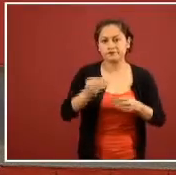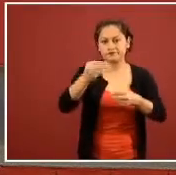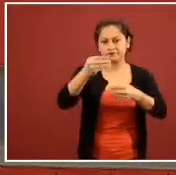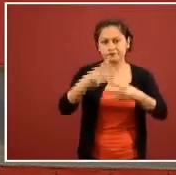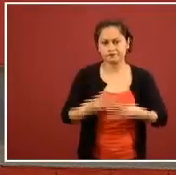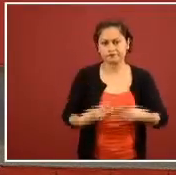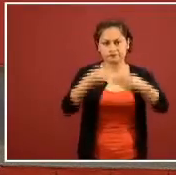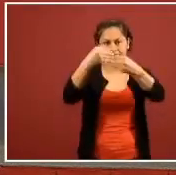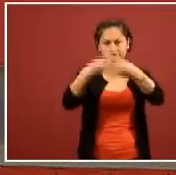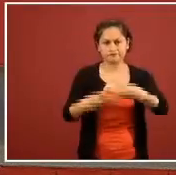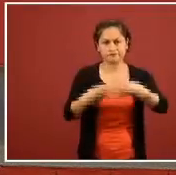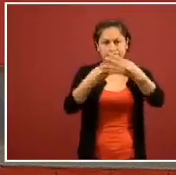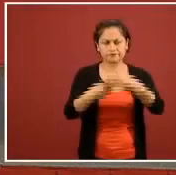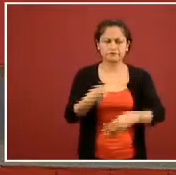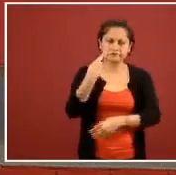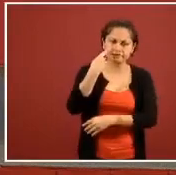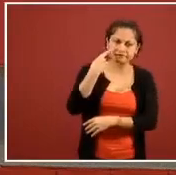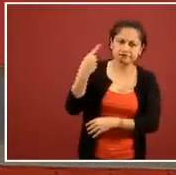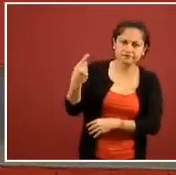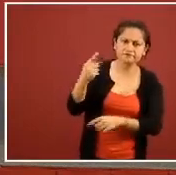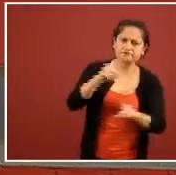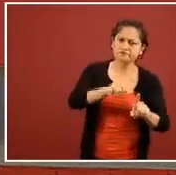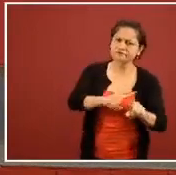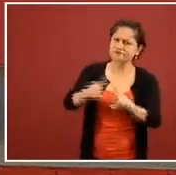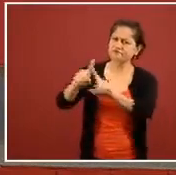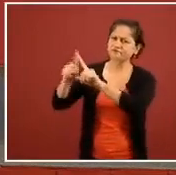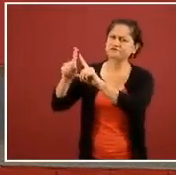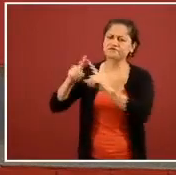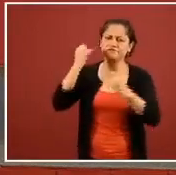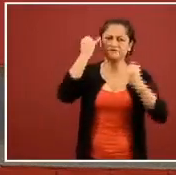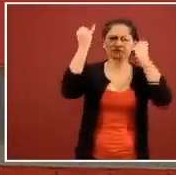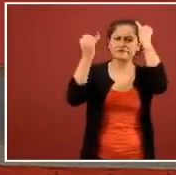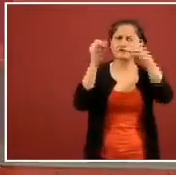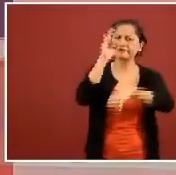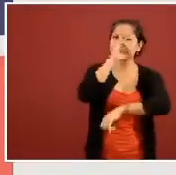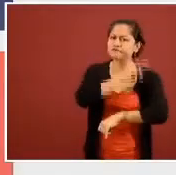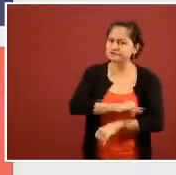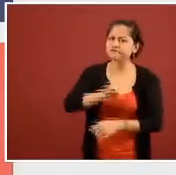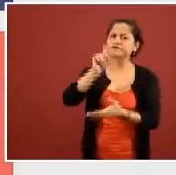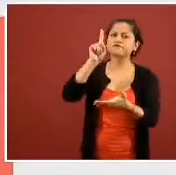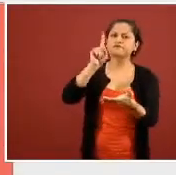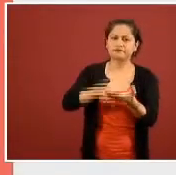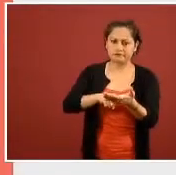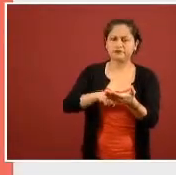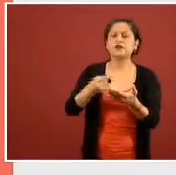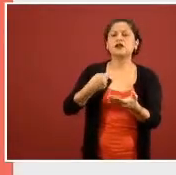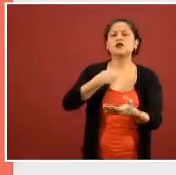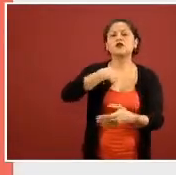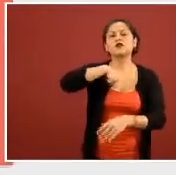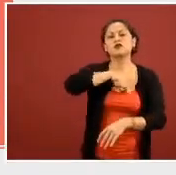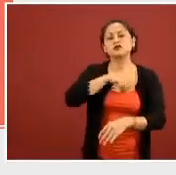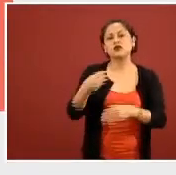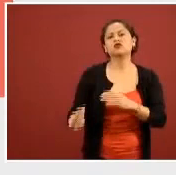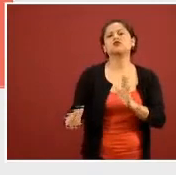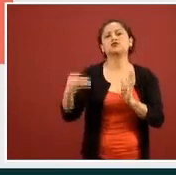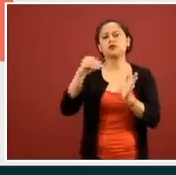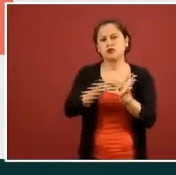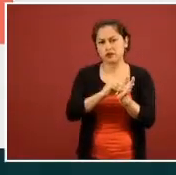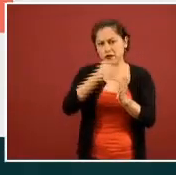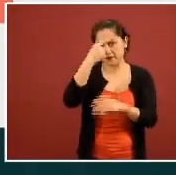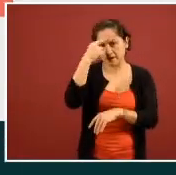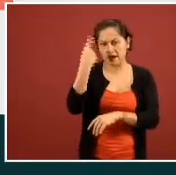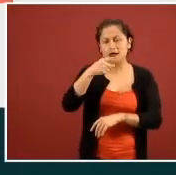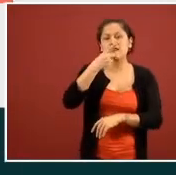la serie de mitos y realidades que hemos detectado y que con bibliografía